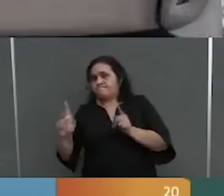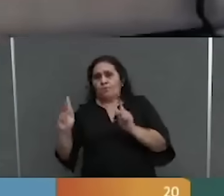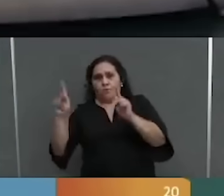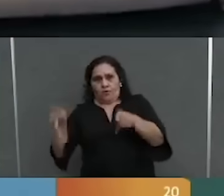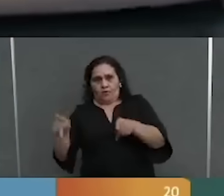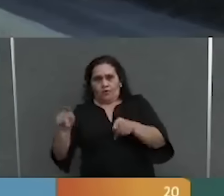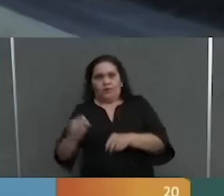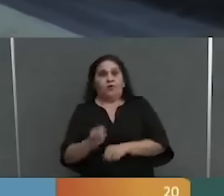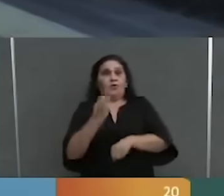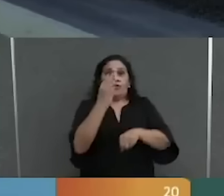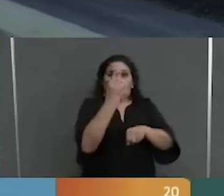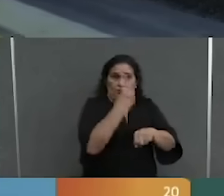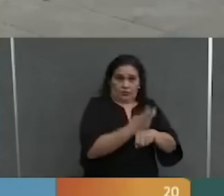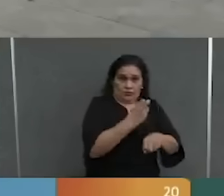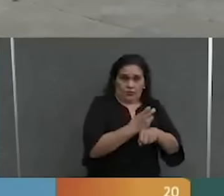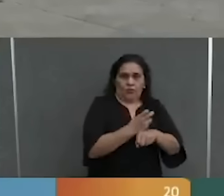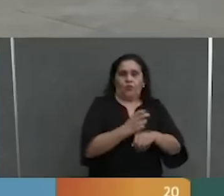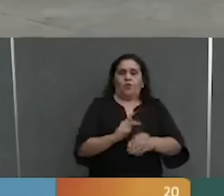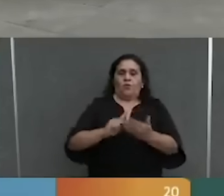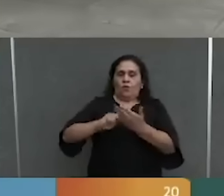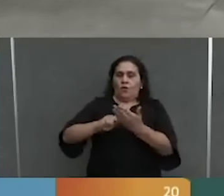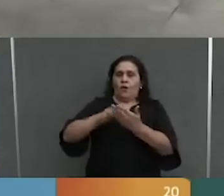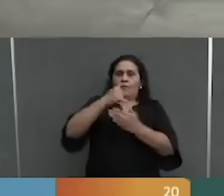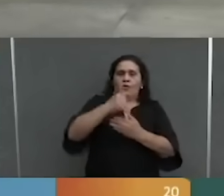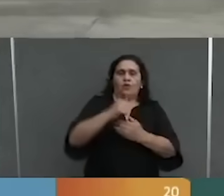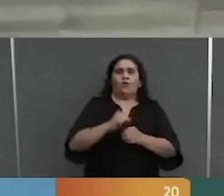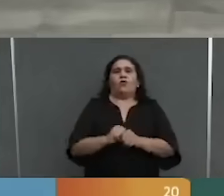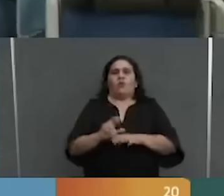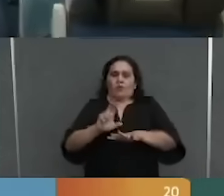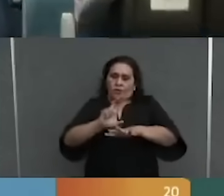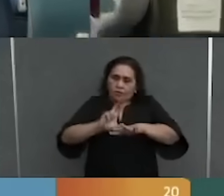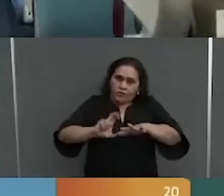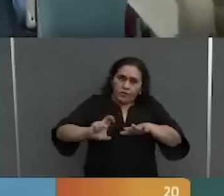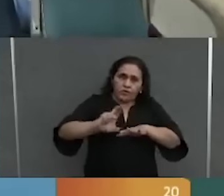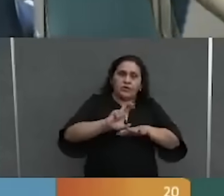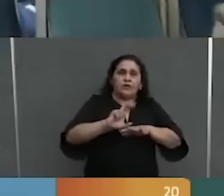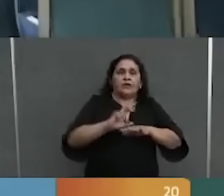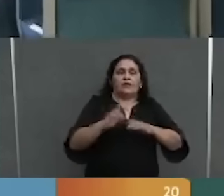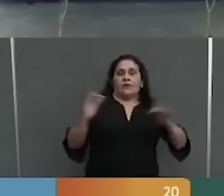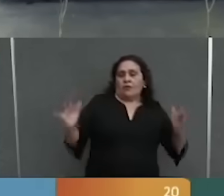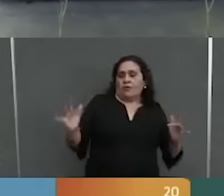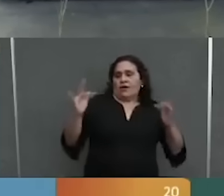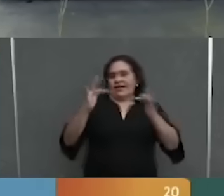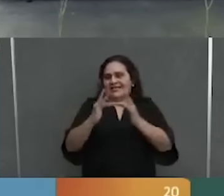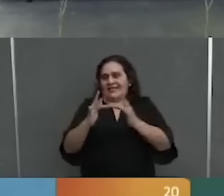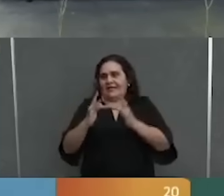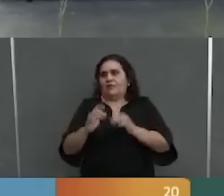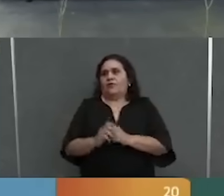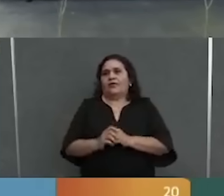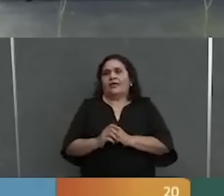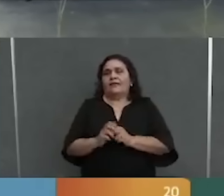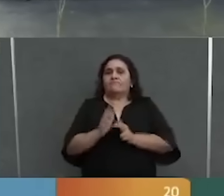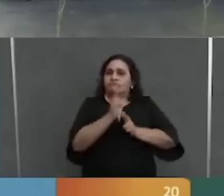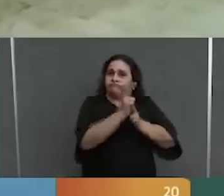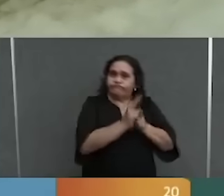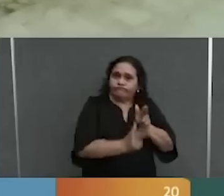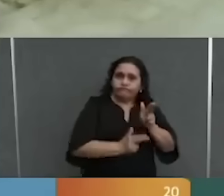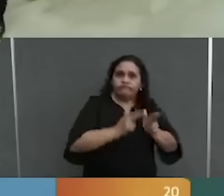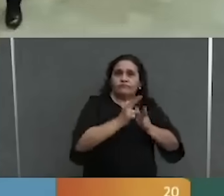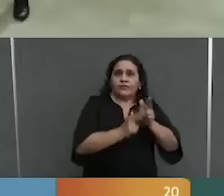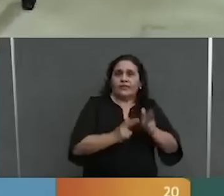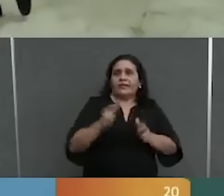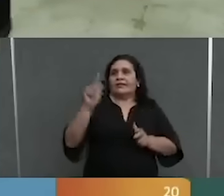el proyecto del Tren Maya, que se conecta con el proyecto del tren transísmico y que por fin nos vuelve competitivos en tema